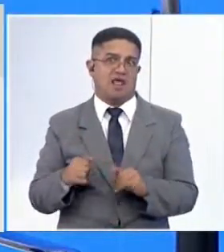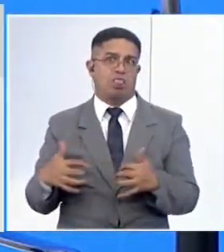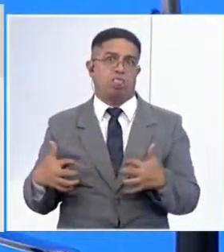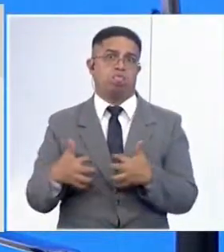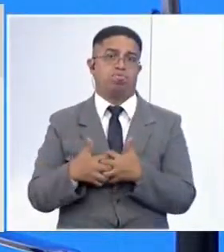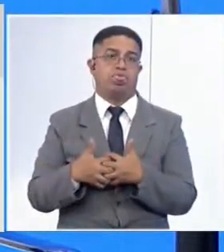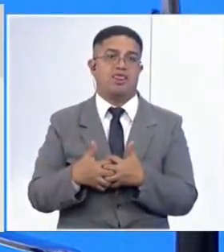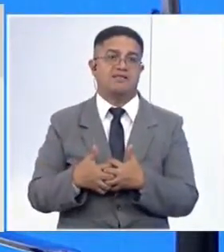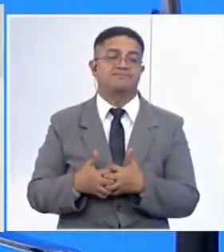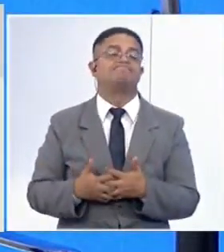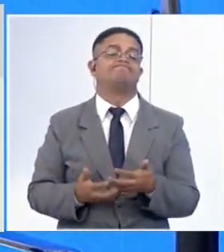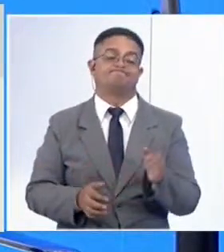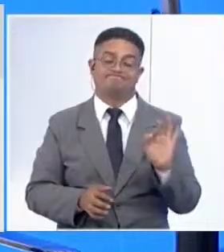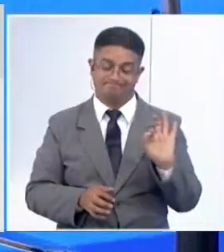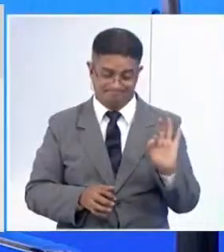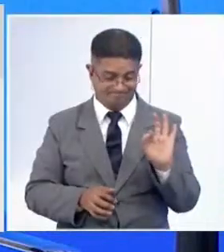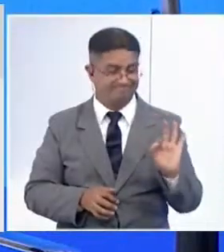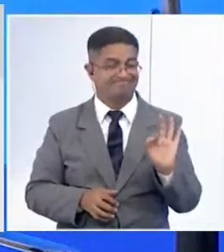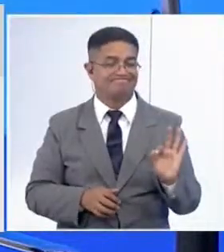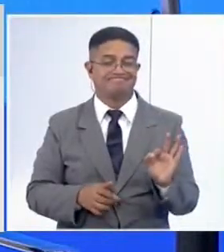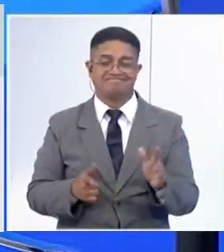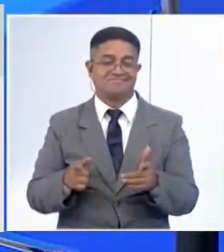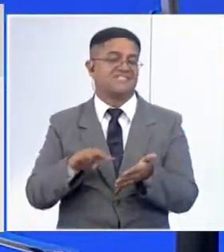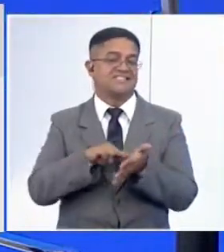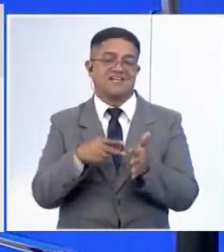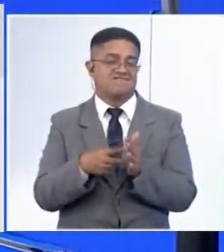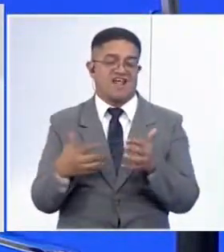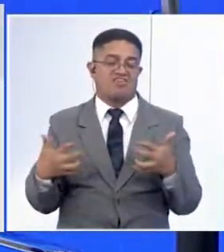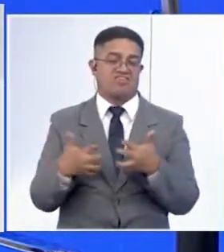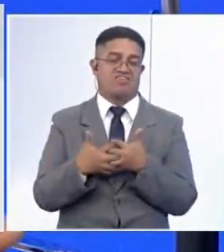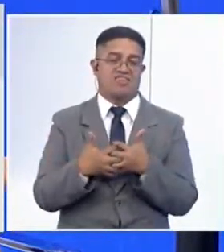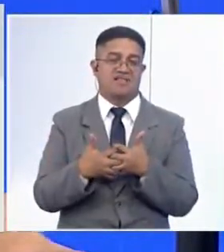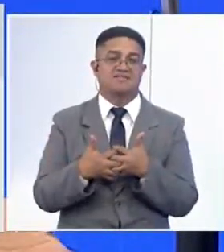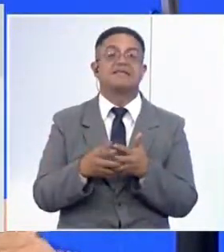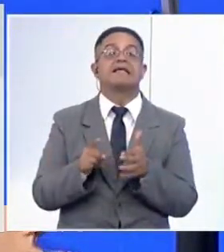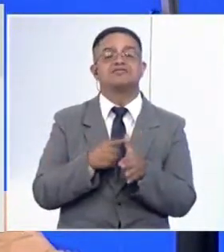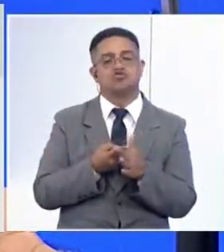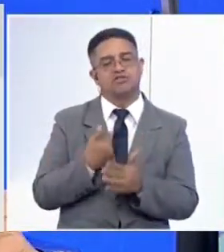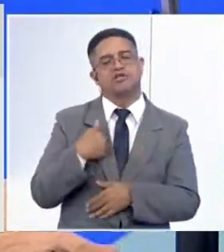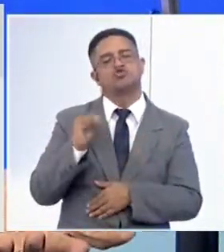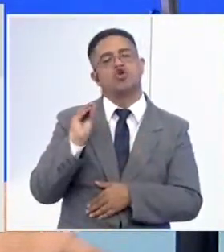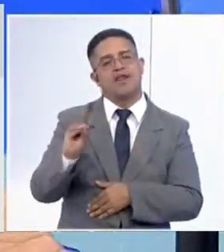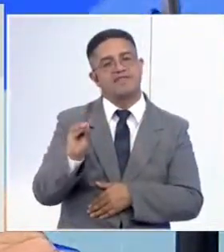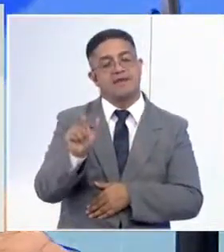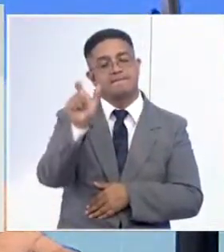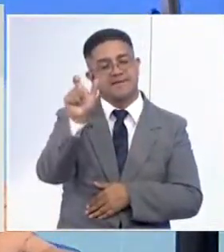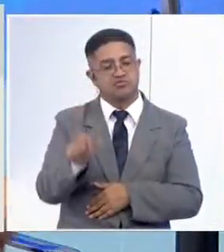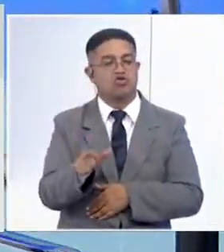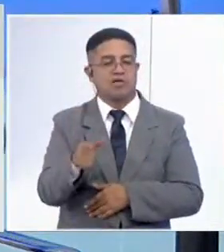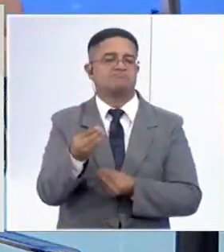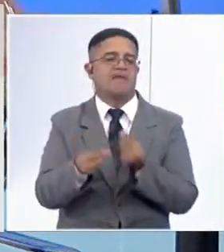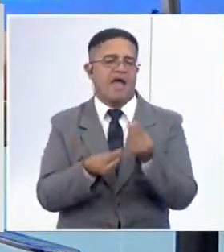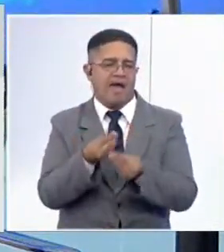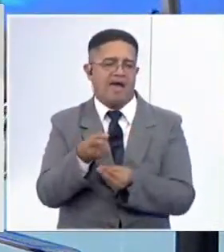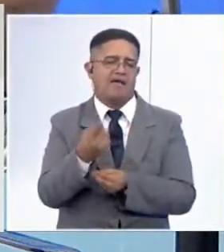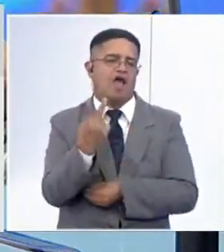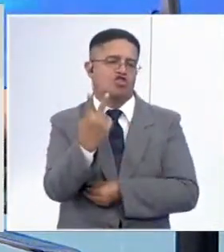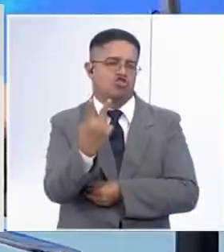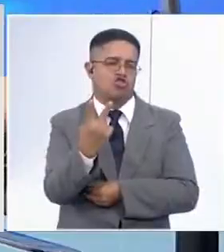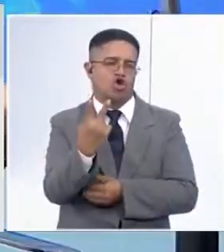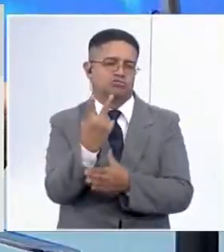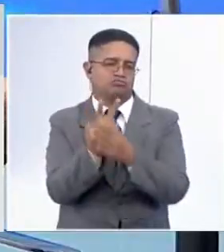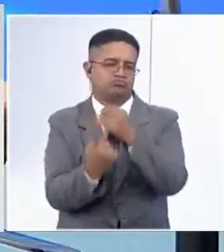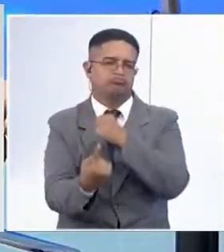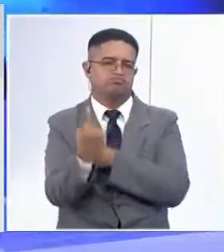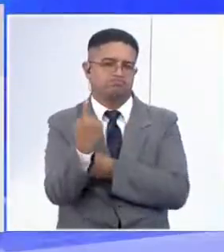Por lo menos. Exactamente, no está trabajando del todo bien y entonces en este caso siempre yo voy a sugerirle al paciente que haga una colelab de manera oportuna, pero sé que nunca va a